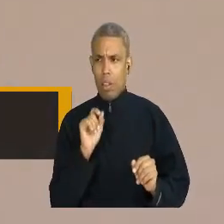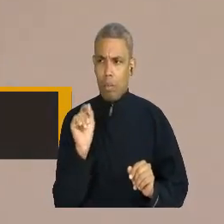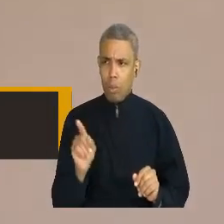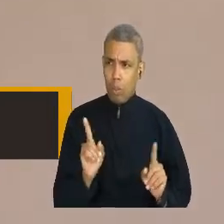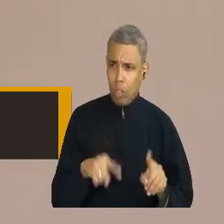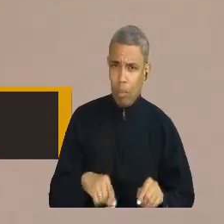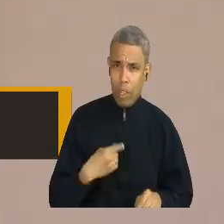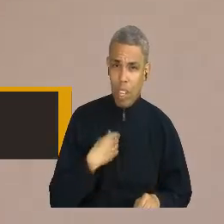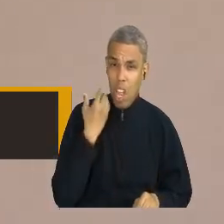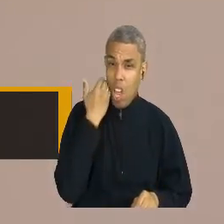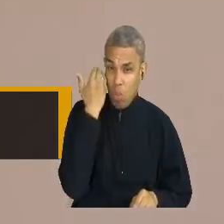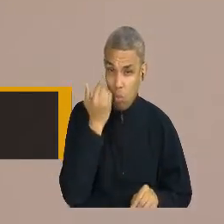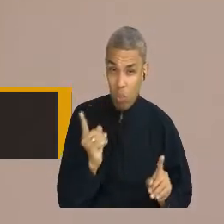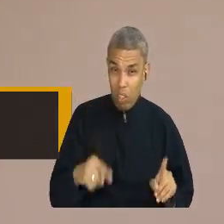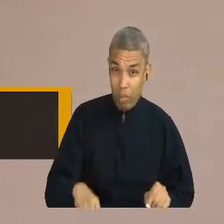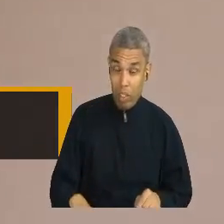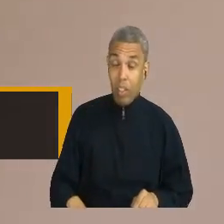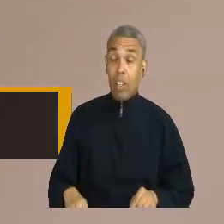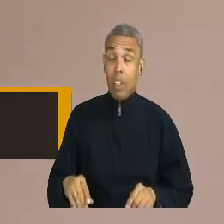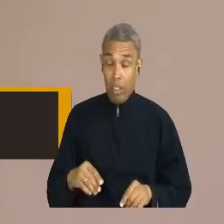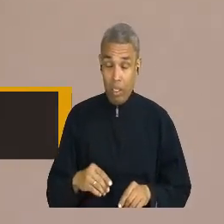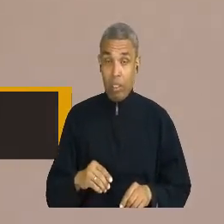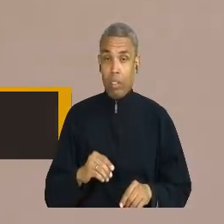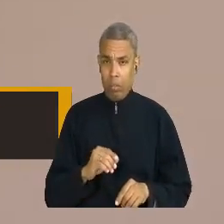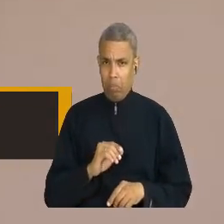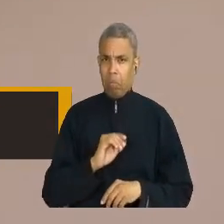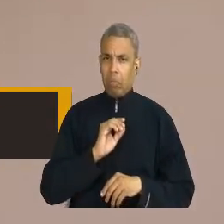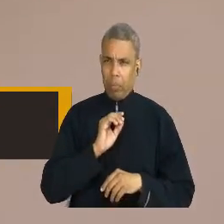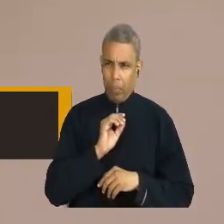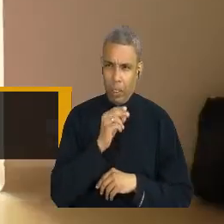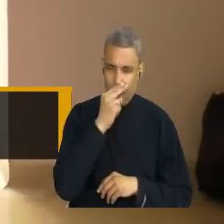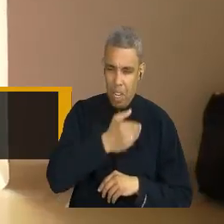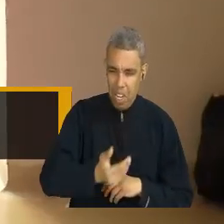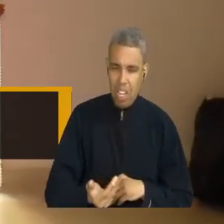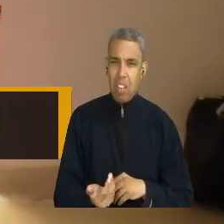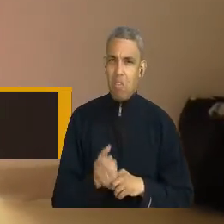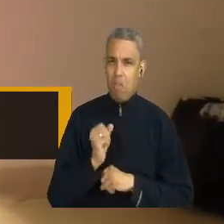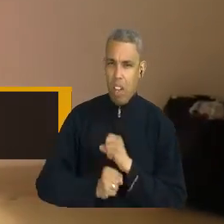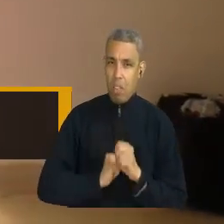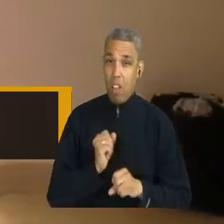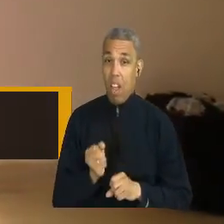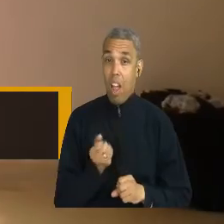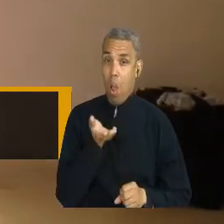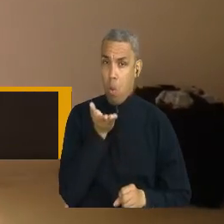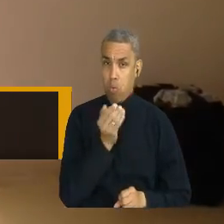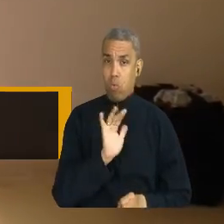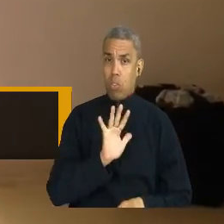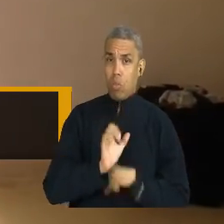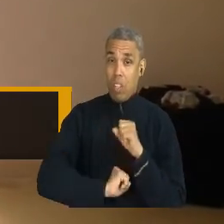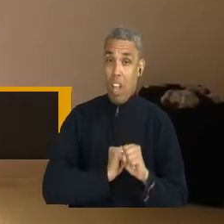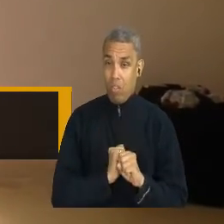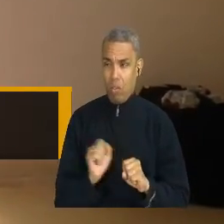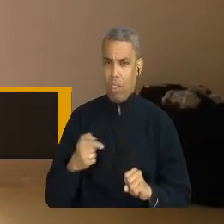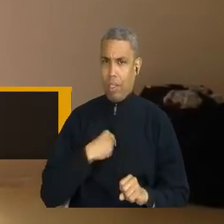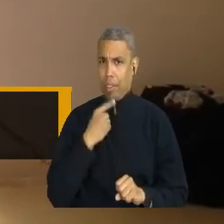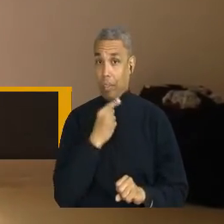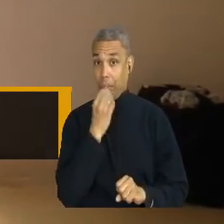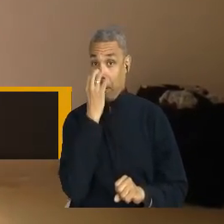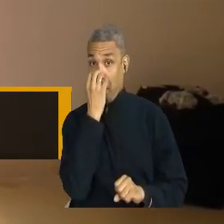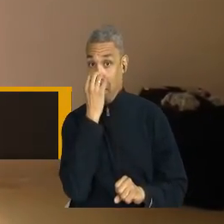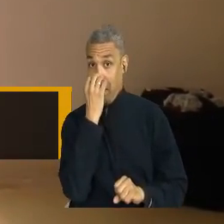años. Es realmente una experiencia súper hermosa porque yo llevo 14 años en la fundación y